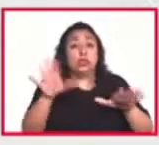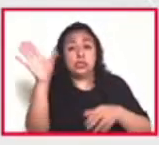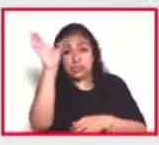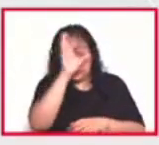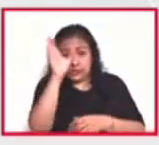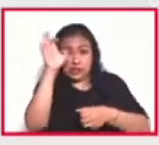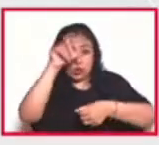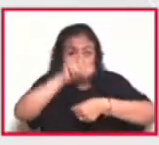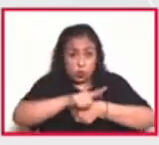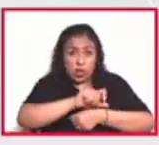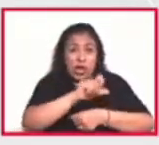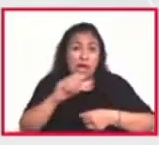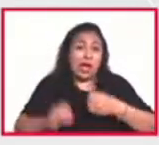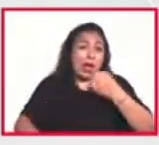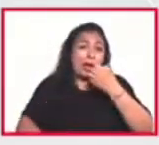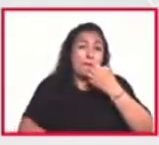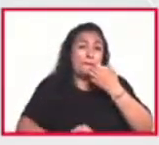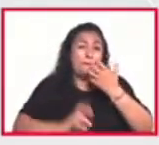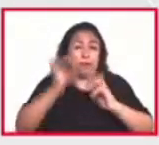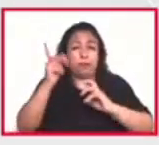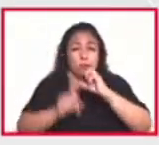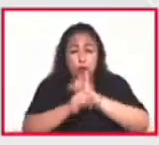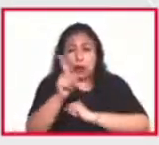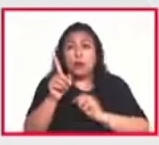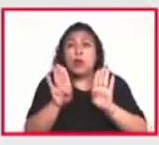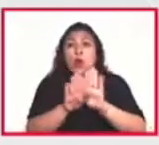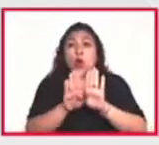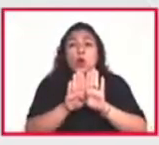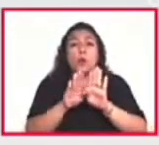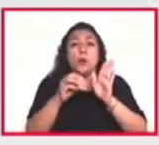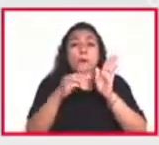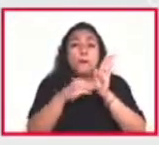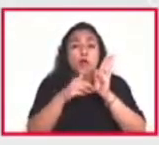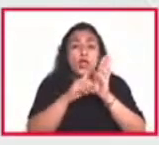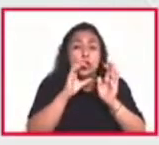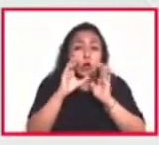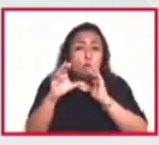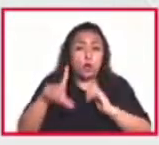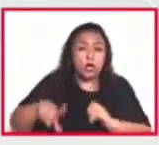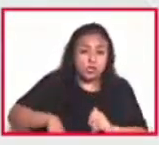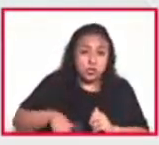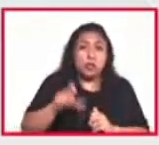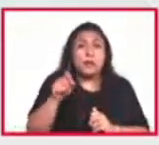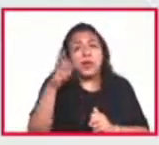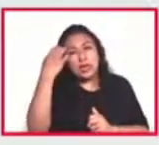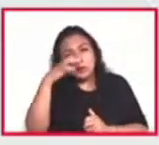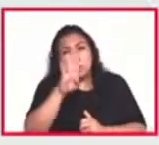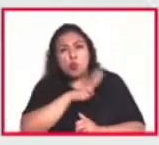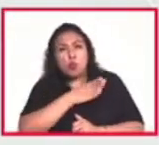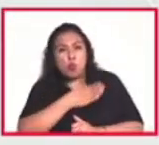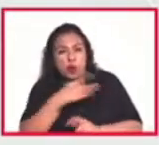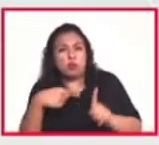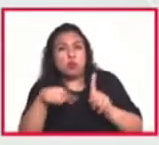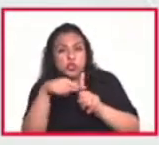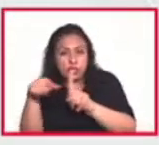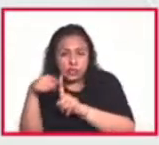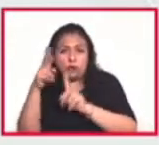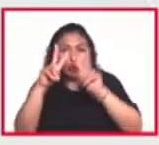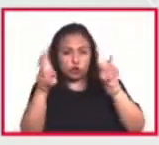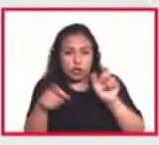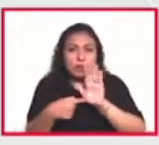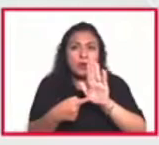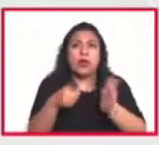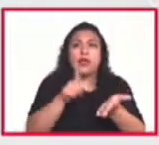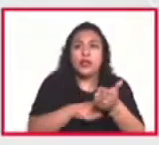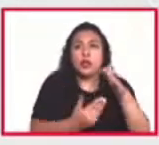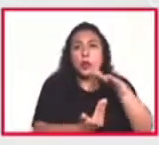cultural ante la crisis, los modelos de comunicación pública y las experiencias y buenas conductas son algunos de los temas que están siendo abordados en las